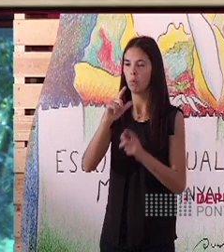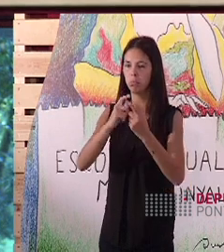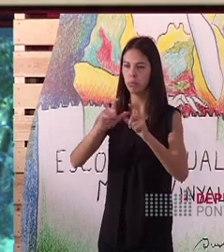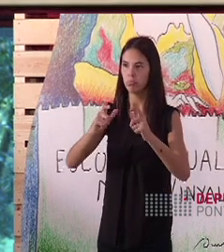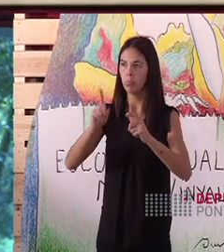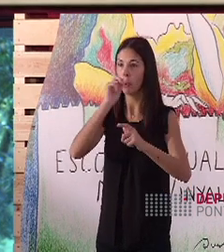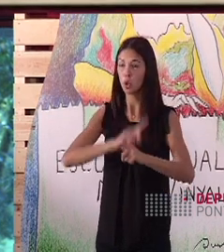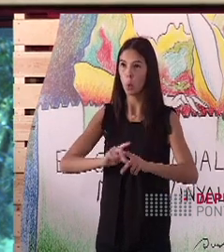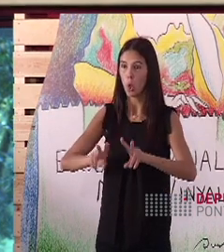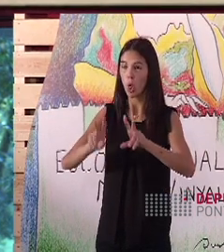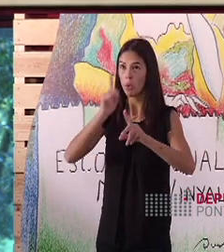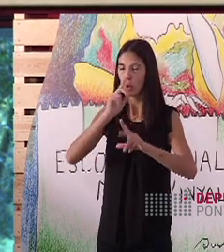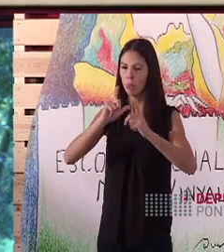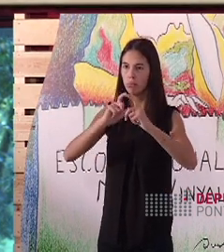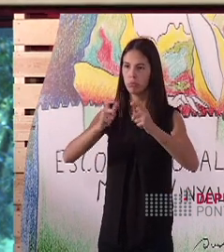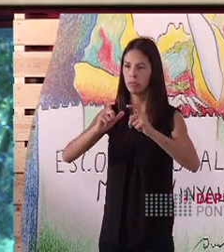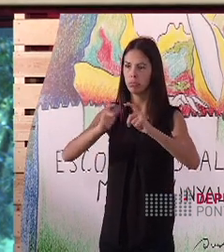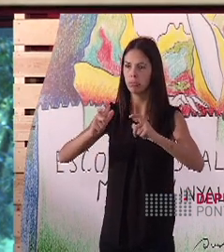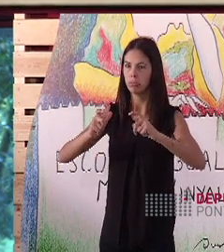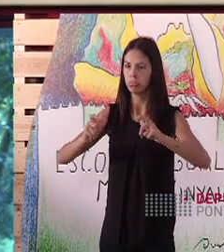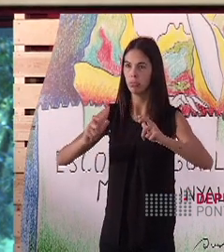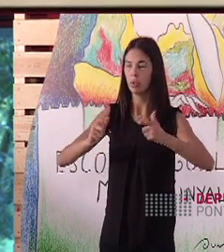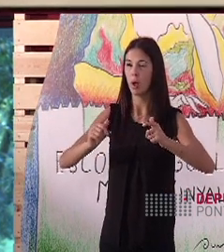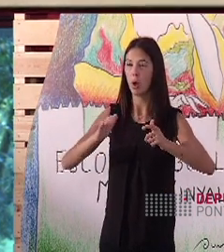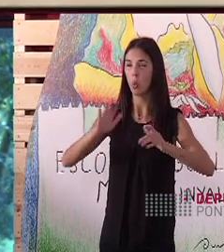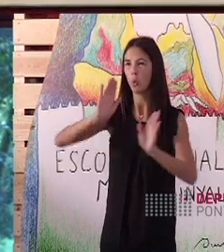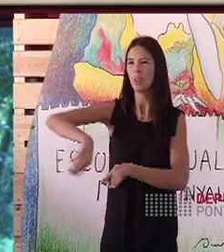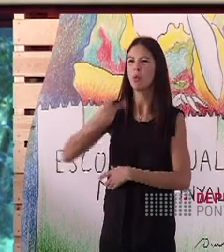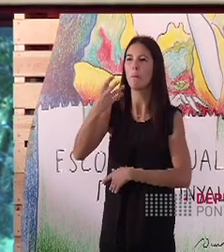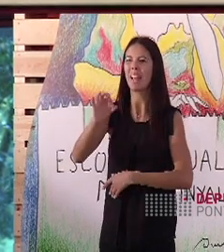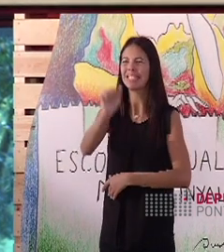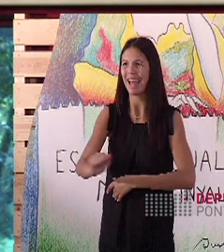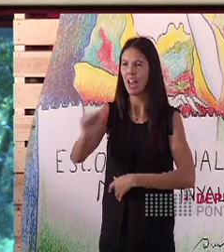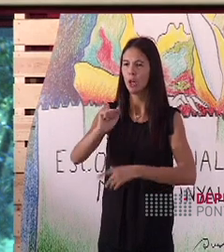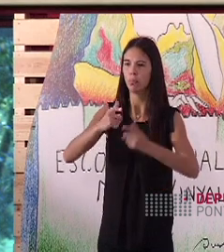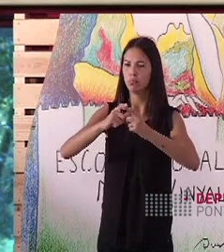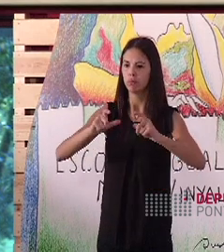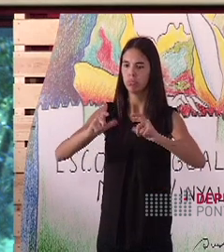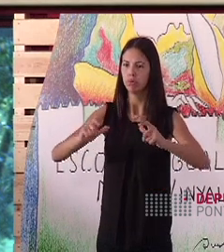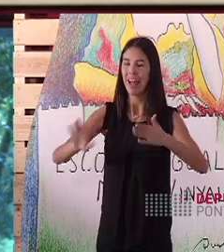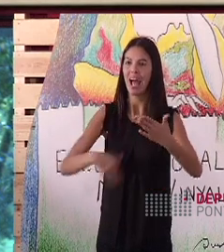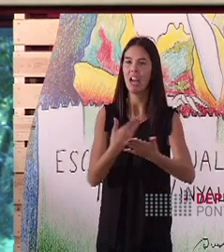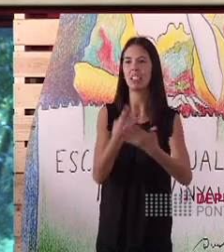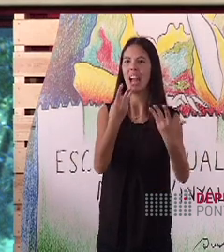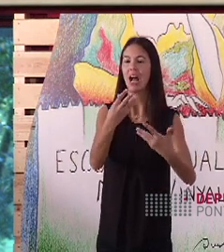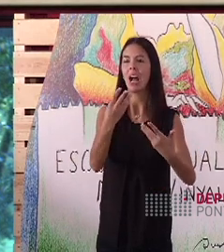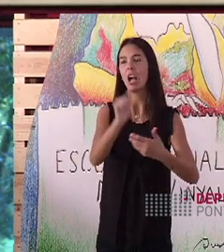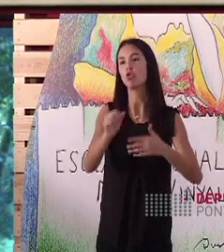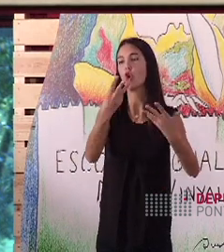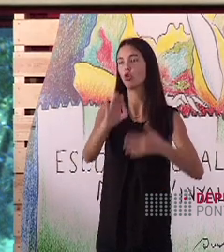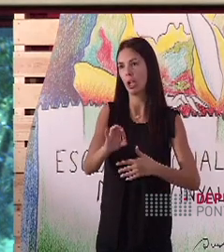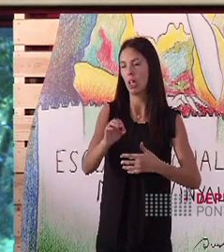había experimentado la prostitución en las dos últimas décadas. Hasta los años 80, la